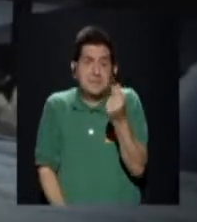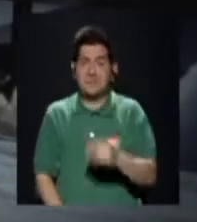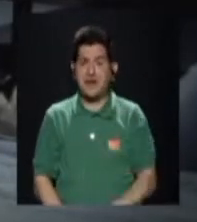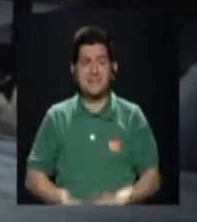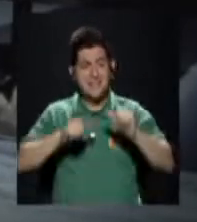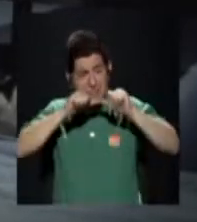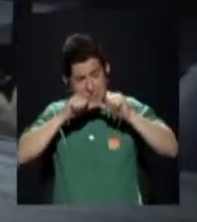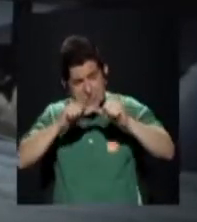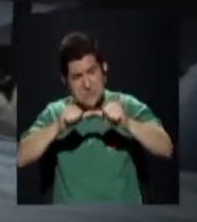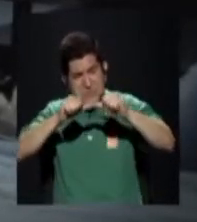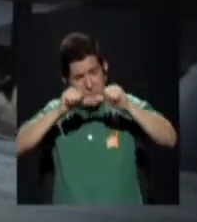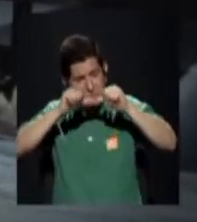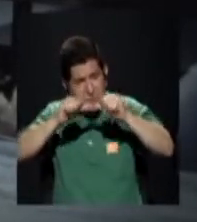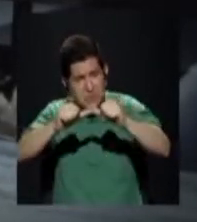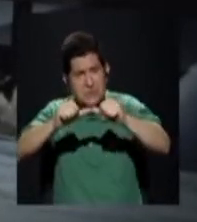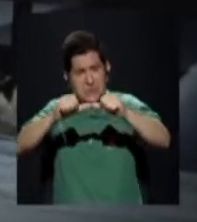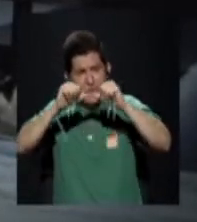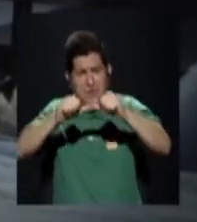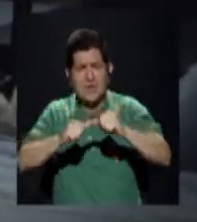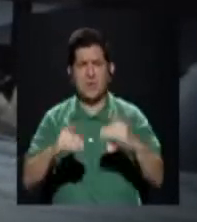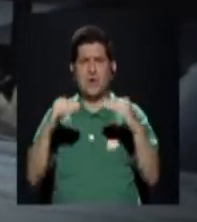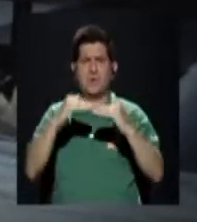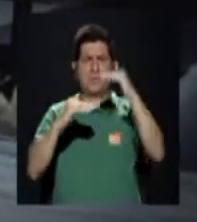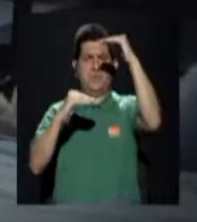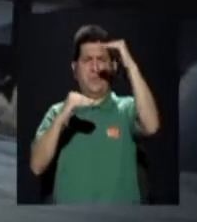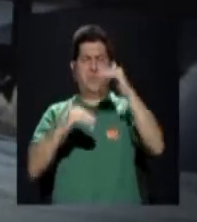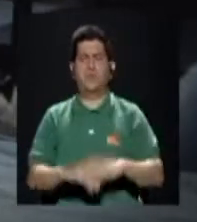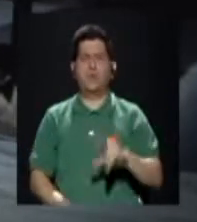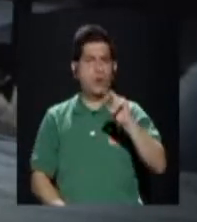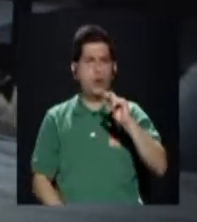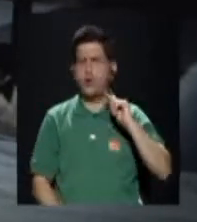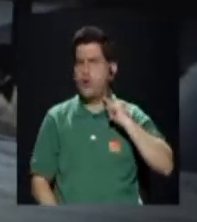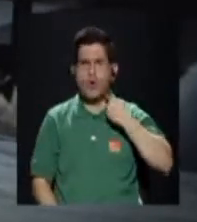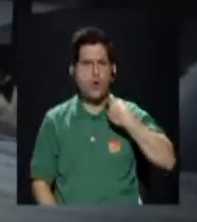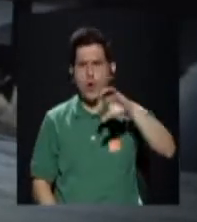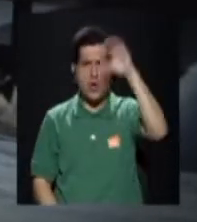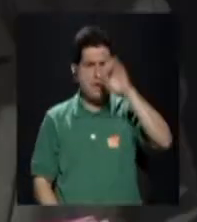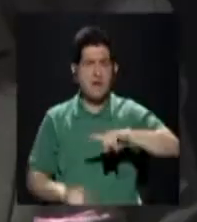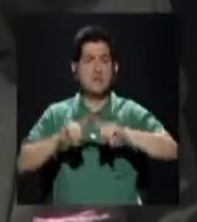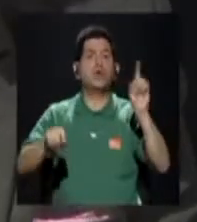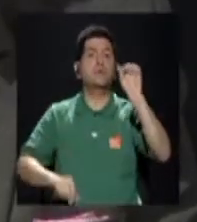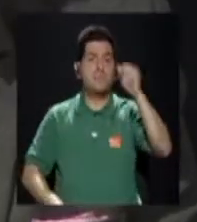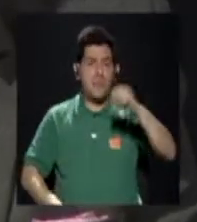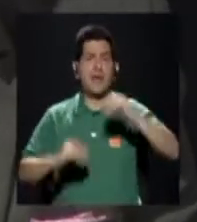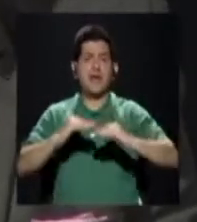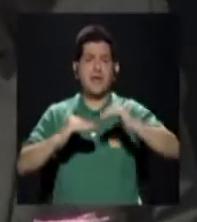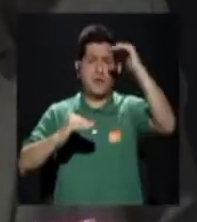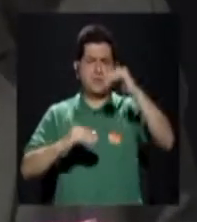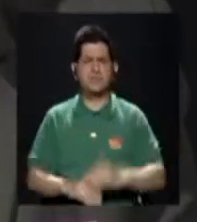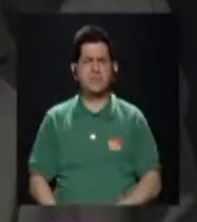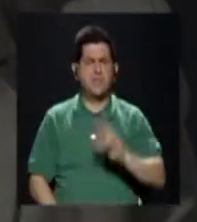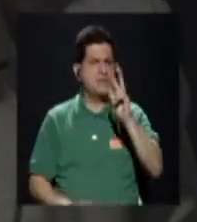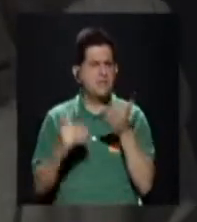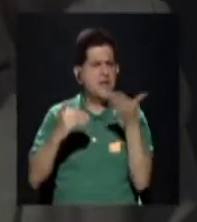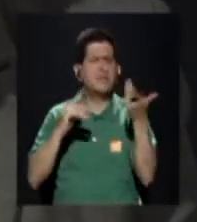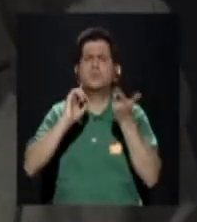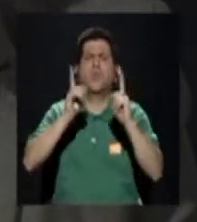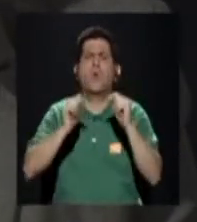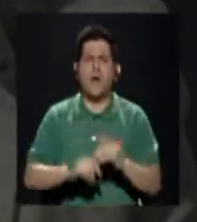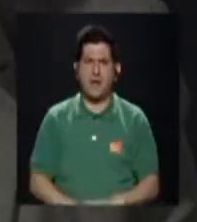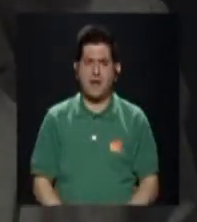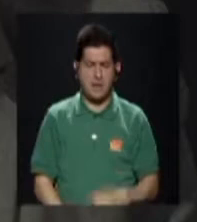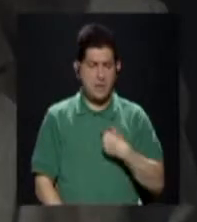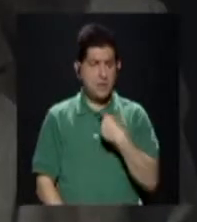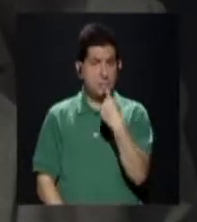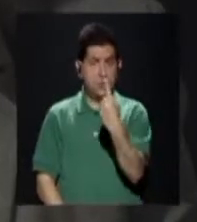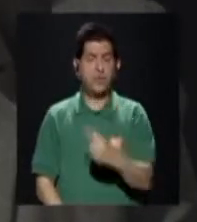todavía sigan persistiendo en un nivel elevado, no inflacionario, pero sí elevado. ¿Cuáles son esos 3 factores? Muy bien, primero que todo yo apunto